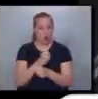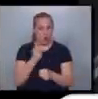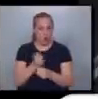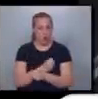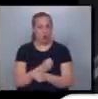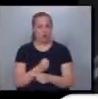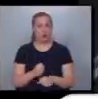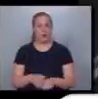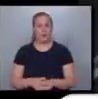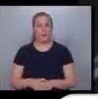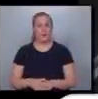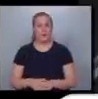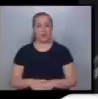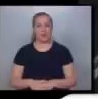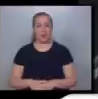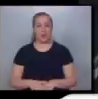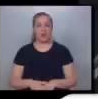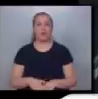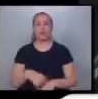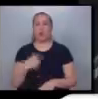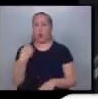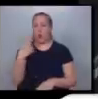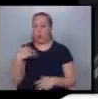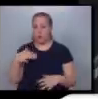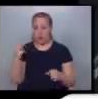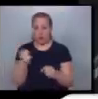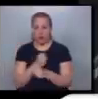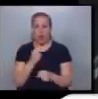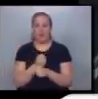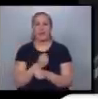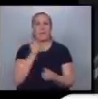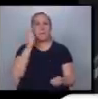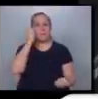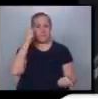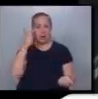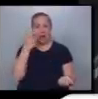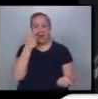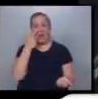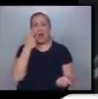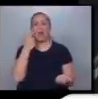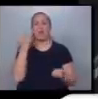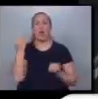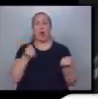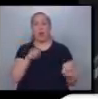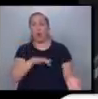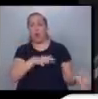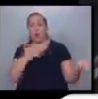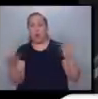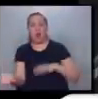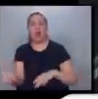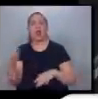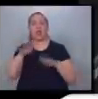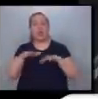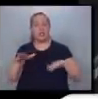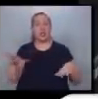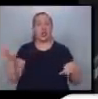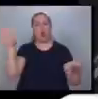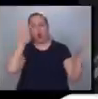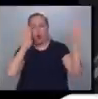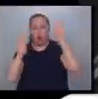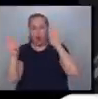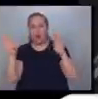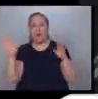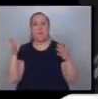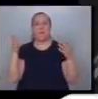Por lo menos de un lado bastante dañado. Imagínate, imagino yo, en el vuelco los chicos allí golpeándose unos contra otros, contra